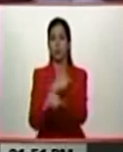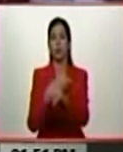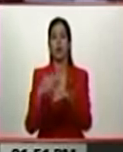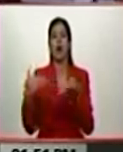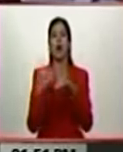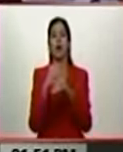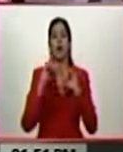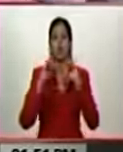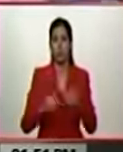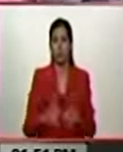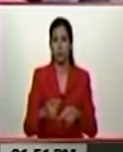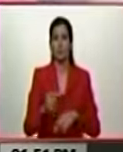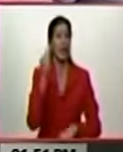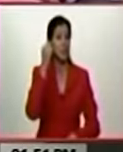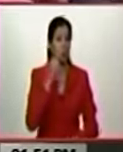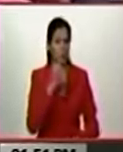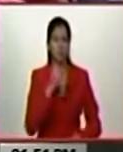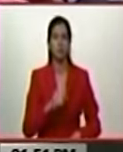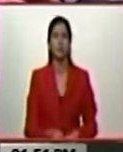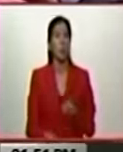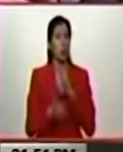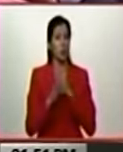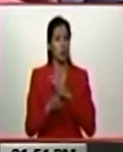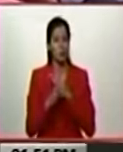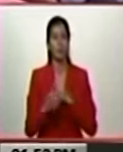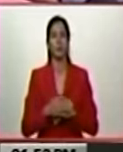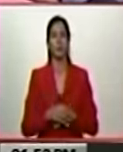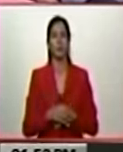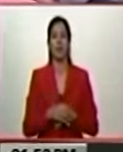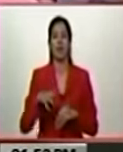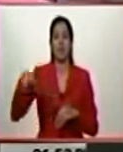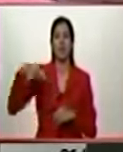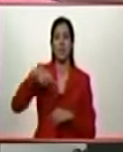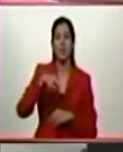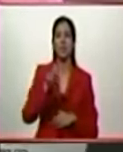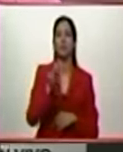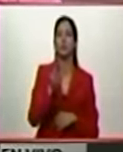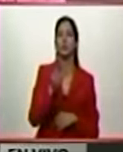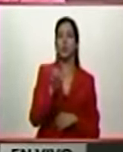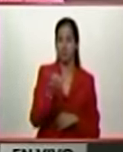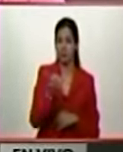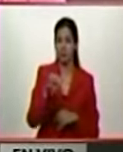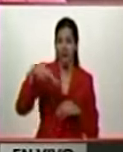Mariscal de Ayacucho. Seguimos avanzando sobre nuestro querido río Tuy, que le da